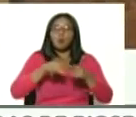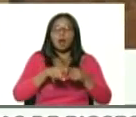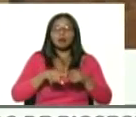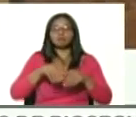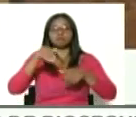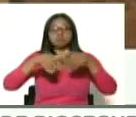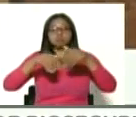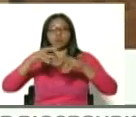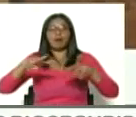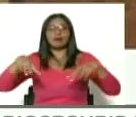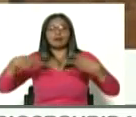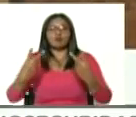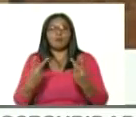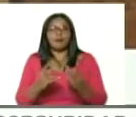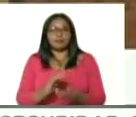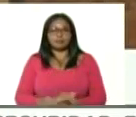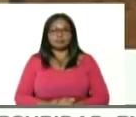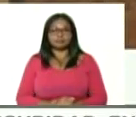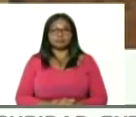fresca.